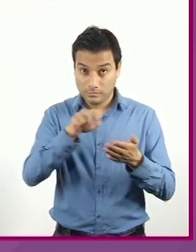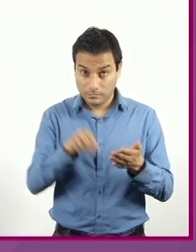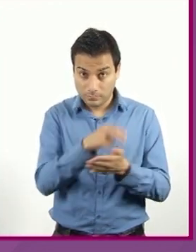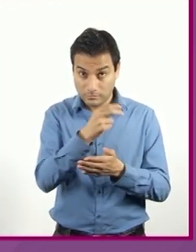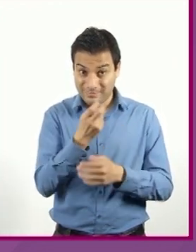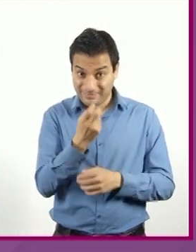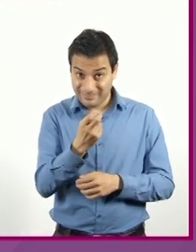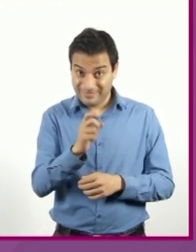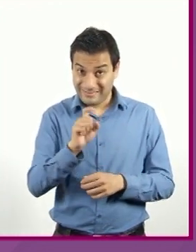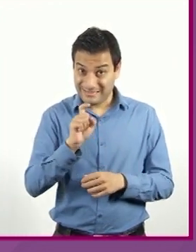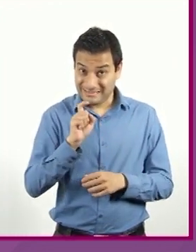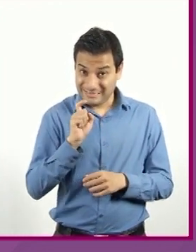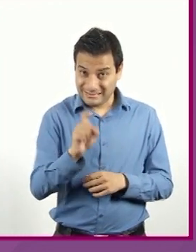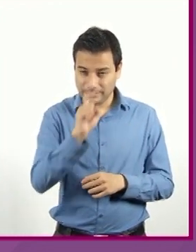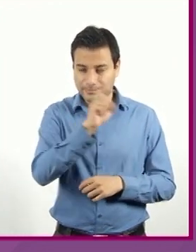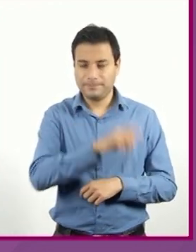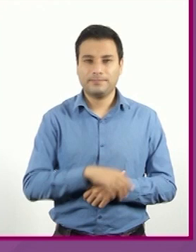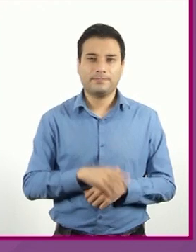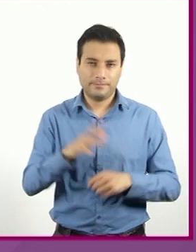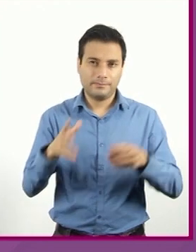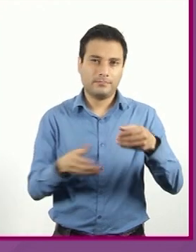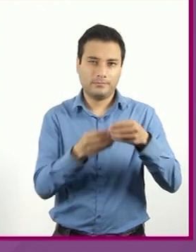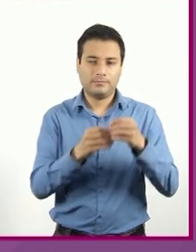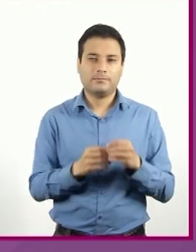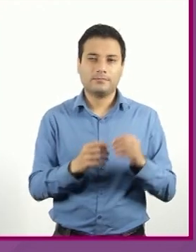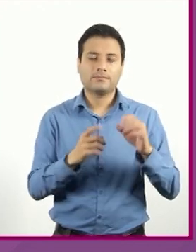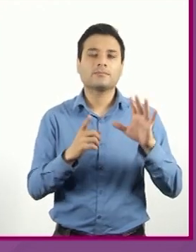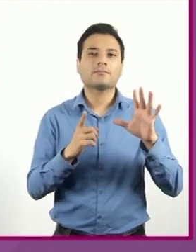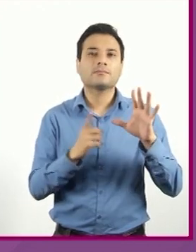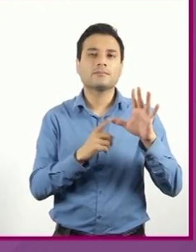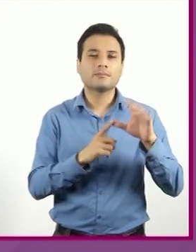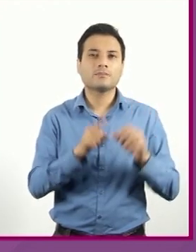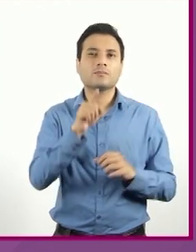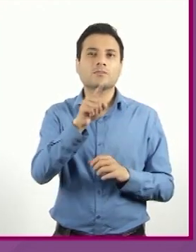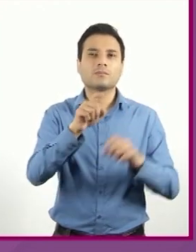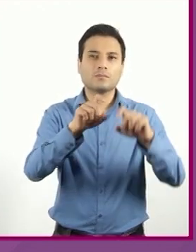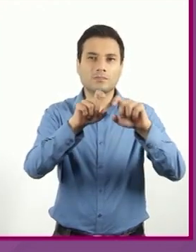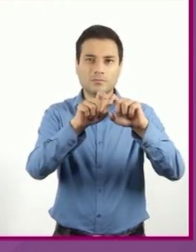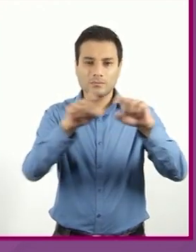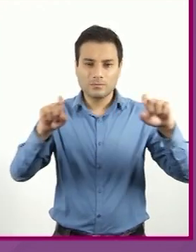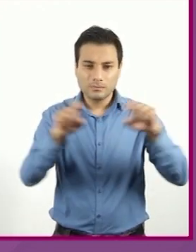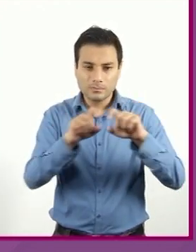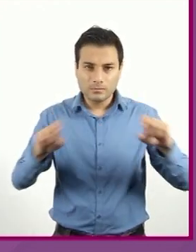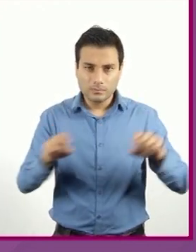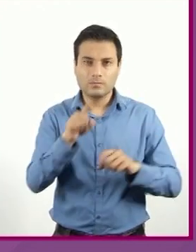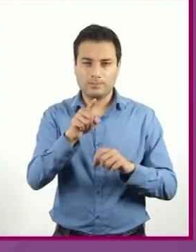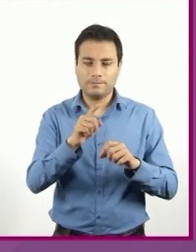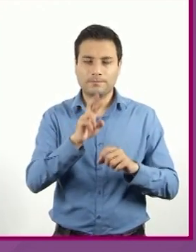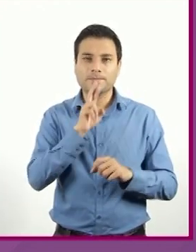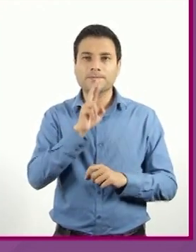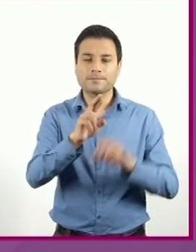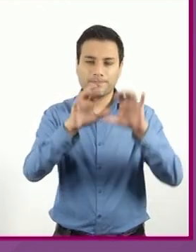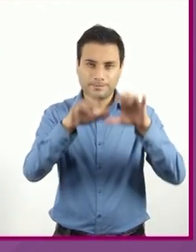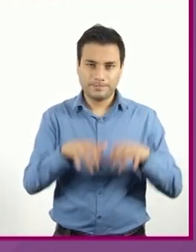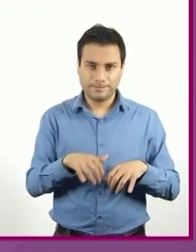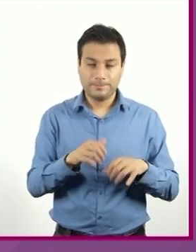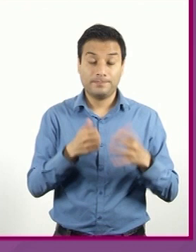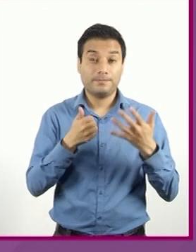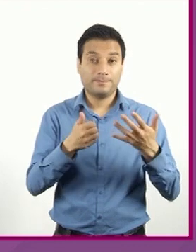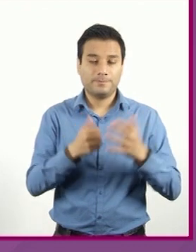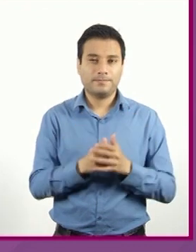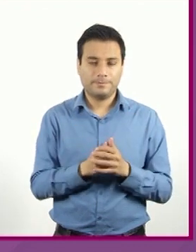y pulsa el botón anexar. 5. Rellena cuadros con la opción seleccionada. 6. Anota